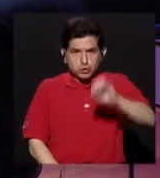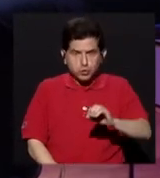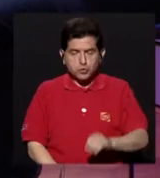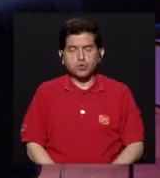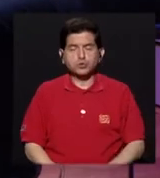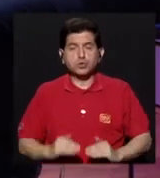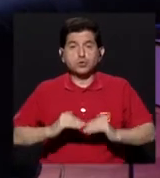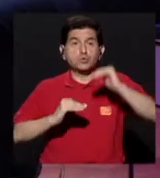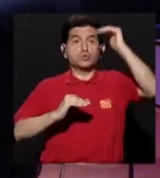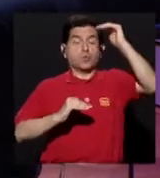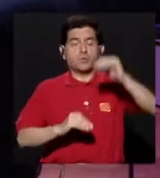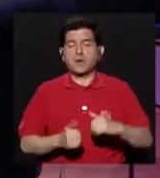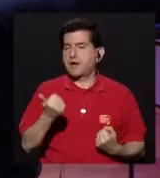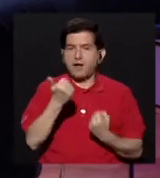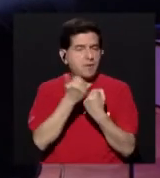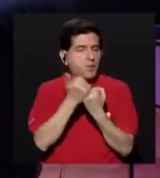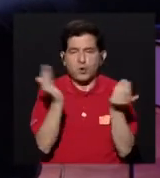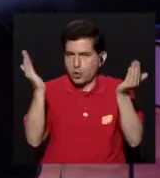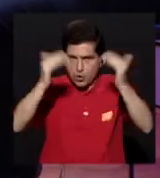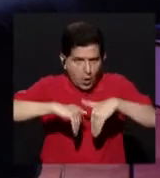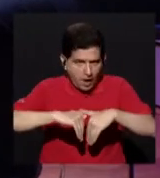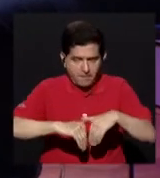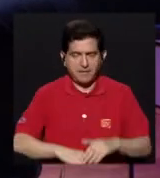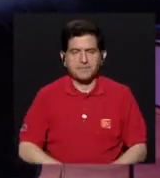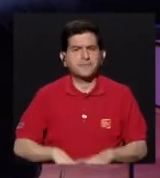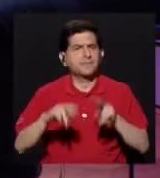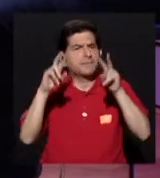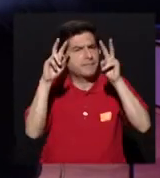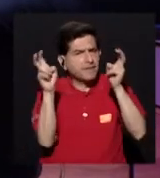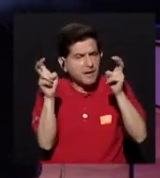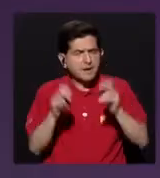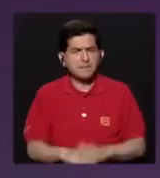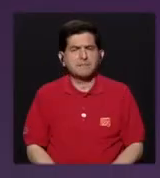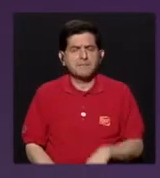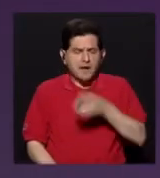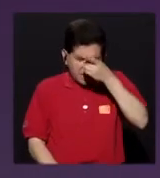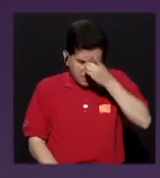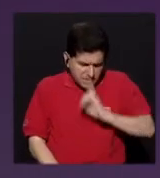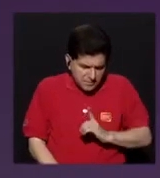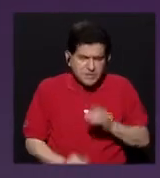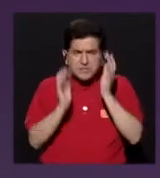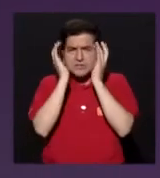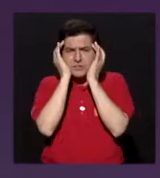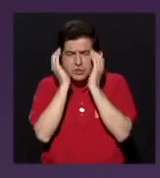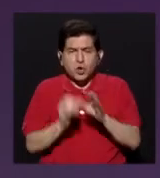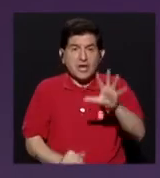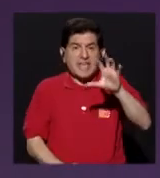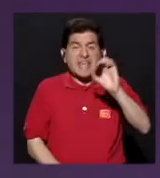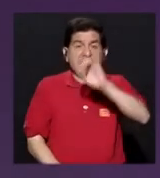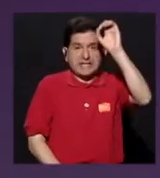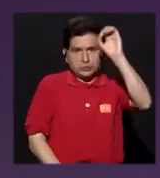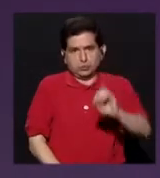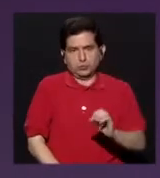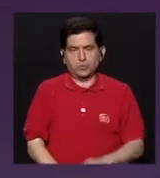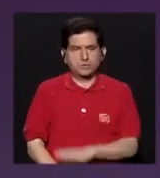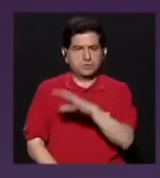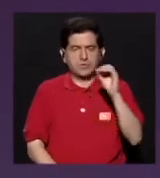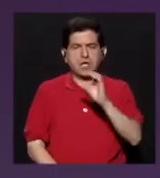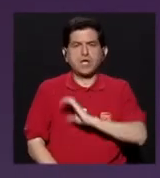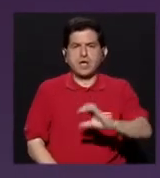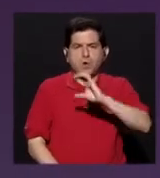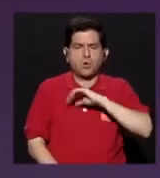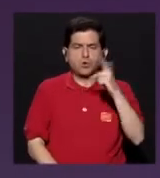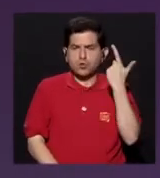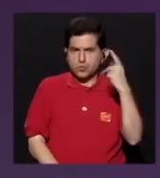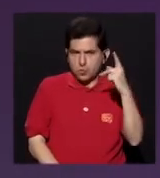mayor probabilidad si no hay apoyo. En el tema de depresión y ansiedad, 500%. Y en lo que son conductas